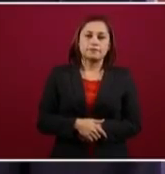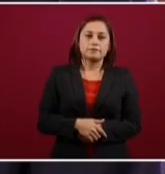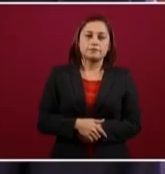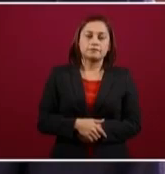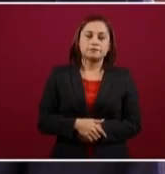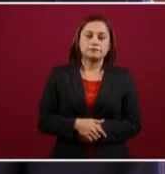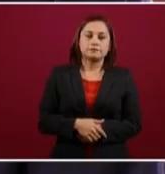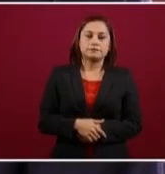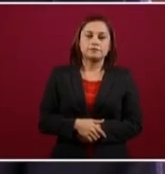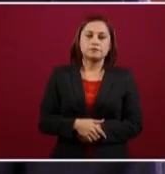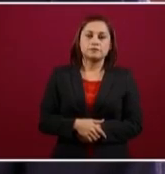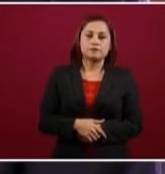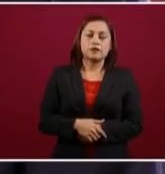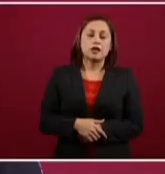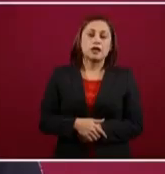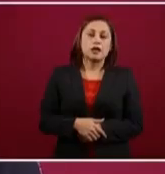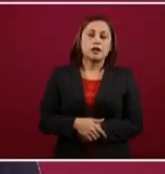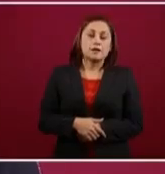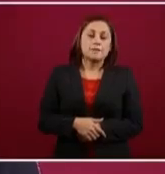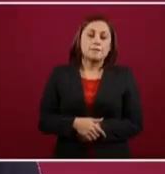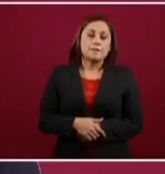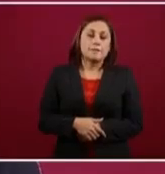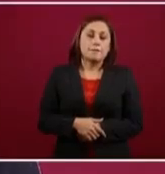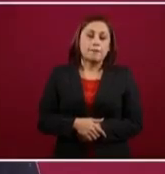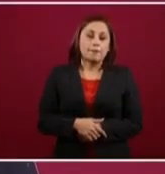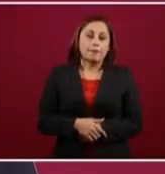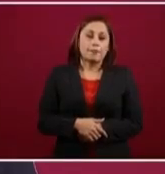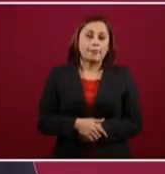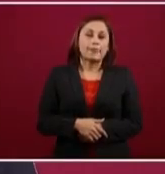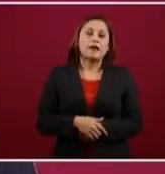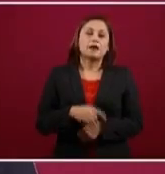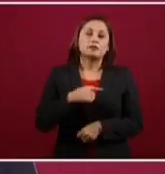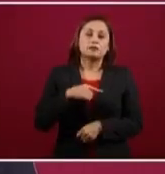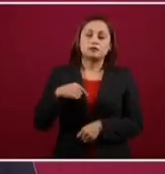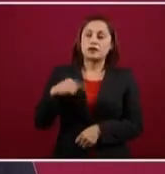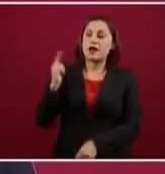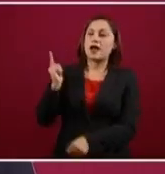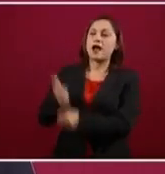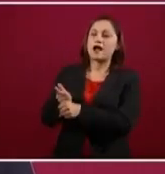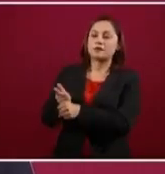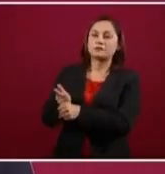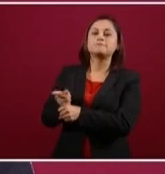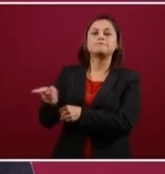Y estamos informando al Poder Judicial